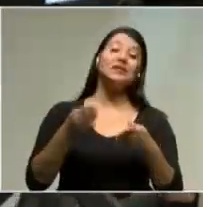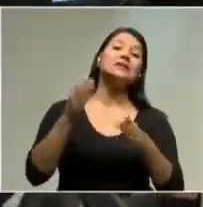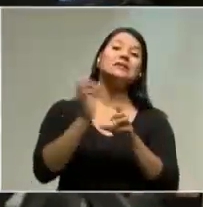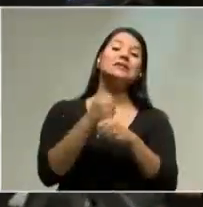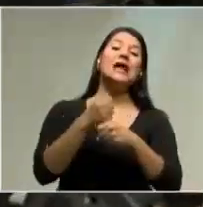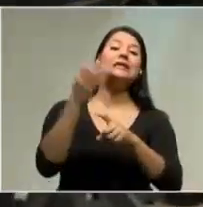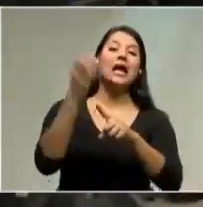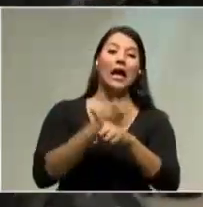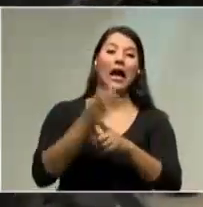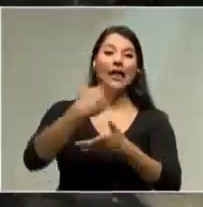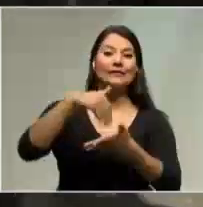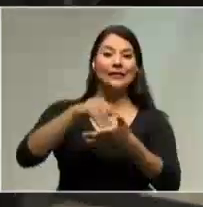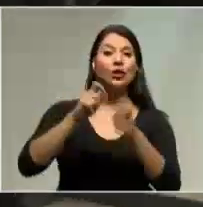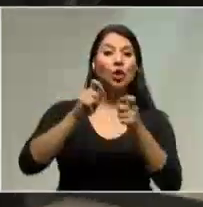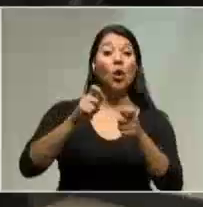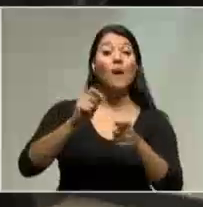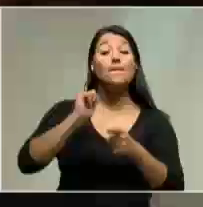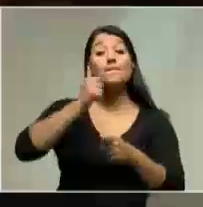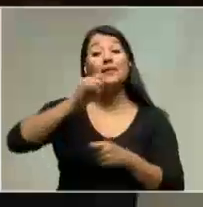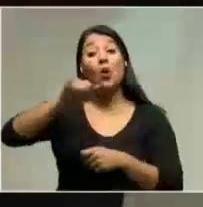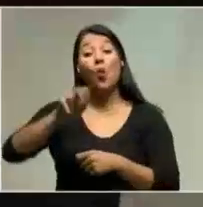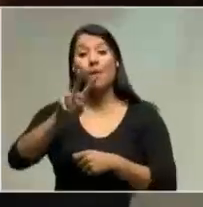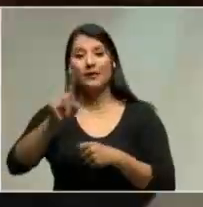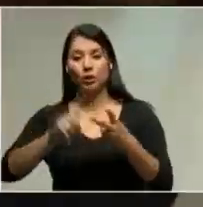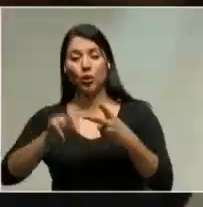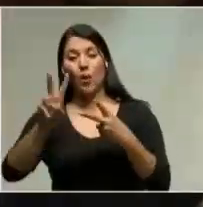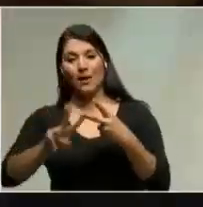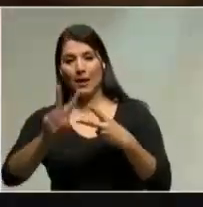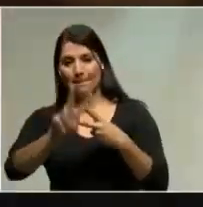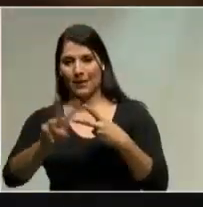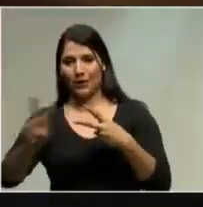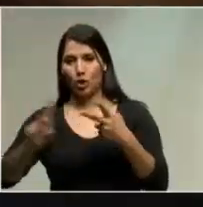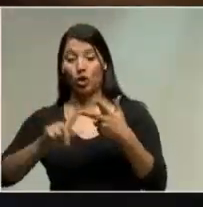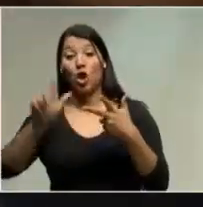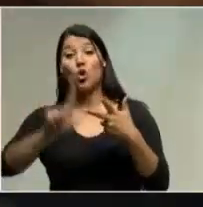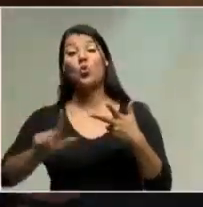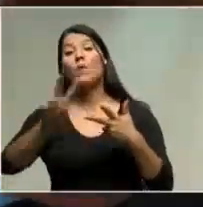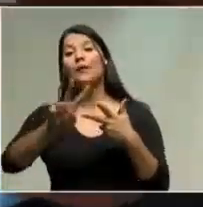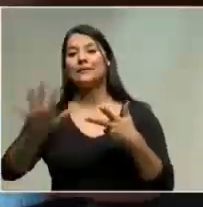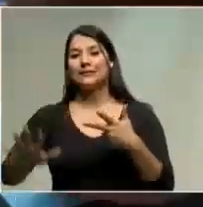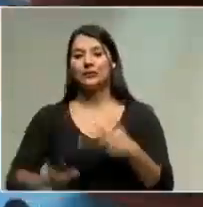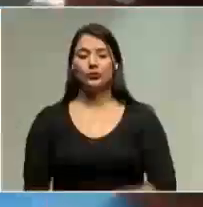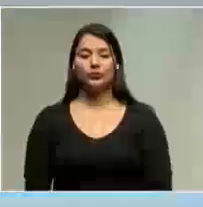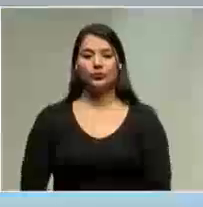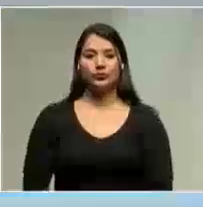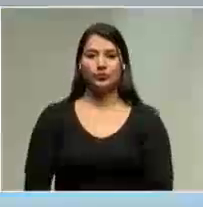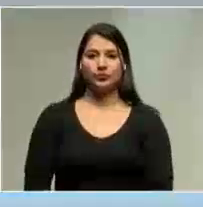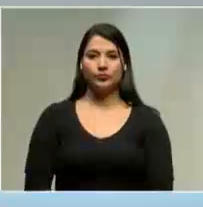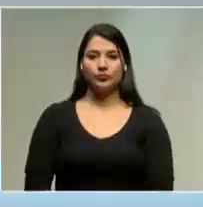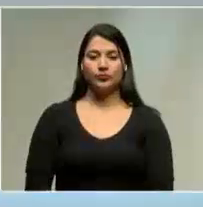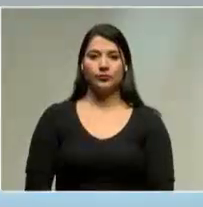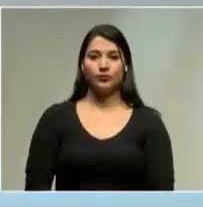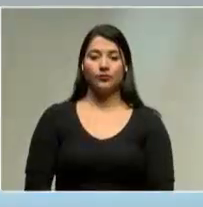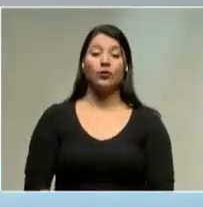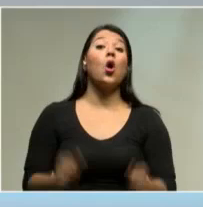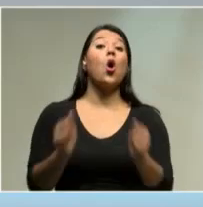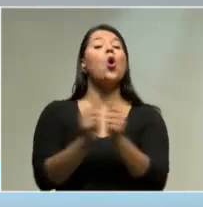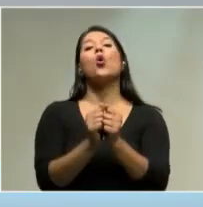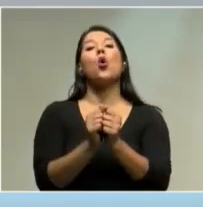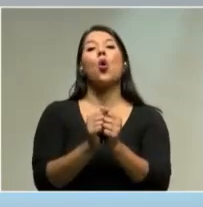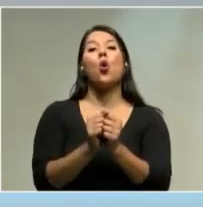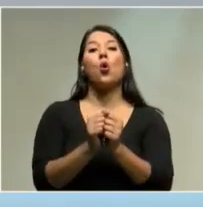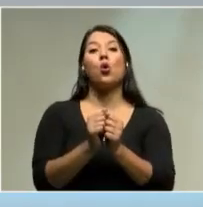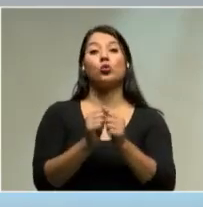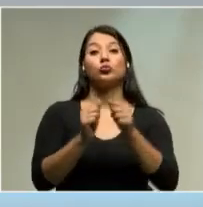de los centros educativos este jueves 21, viernes 22 y lunes 25. Con la construcción de